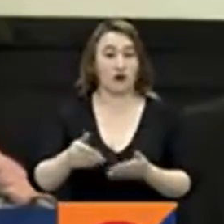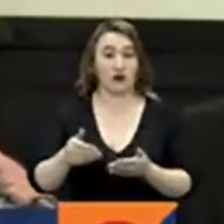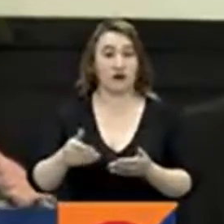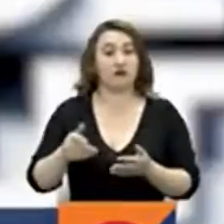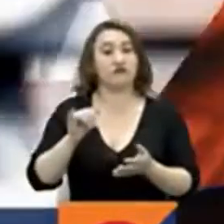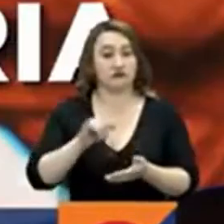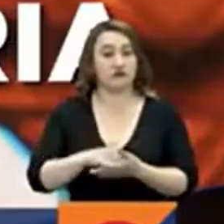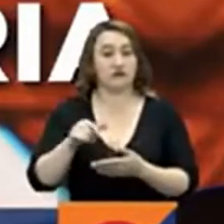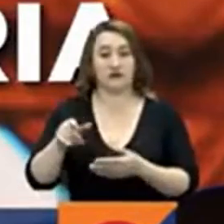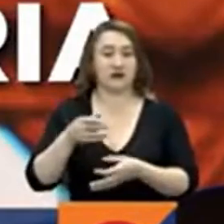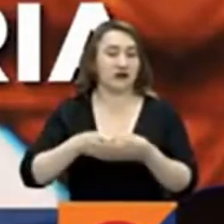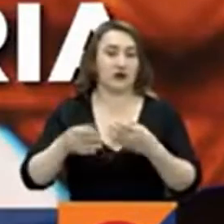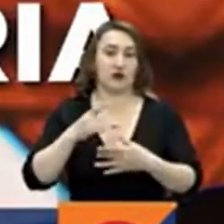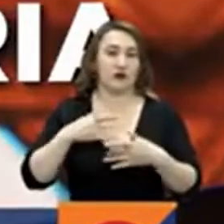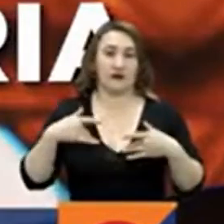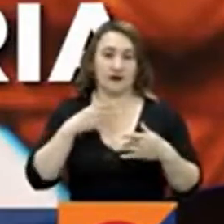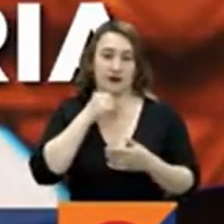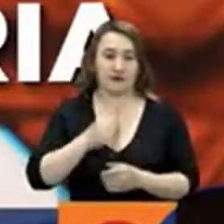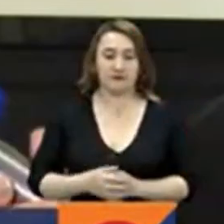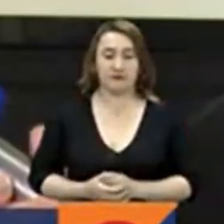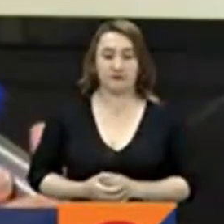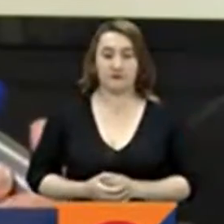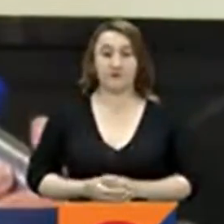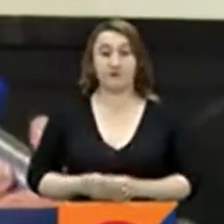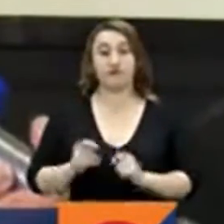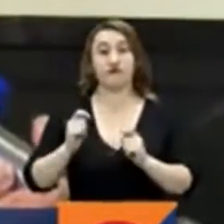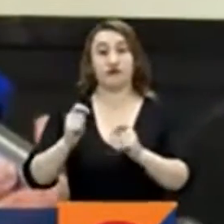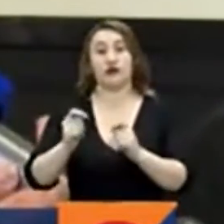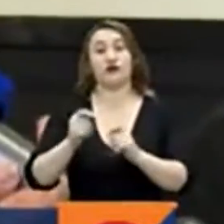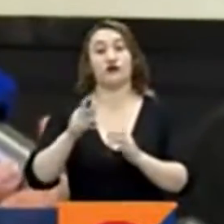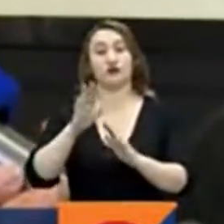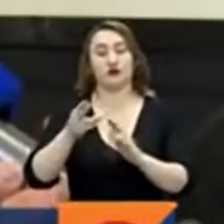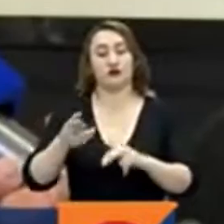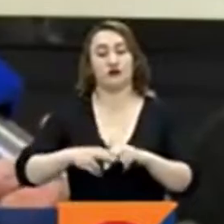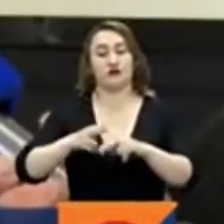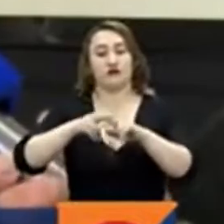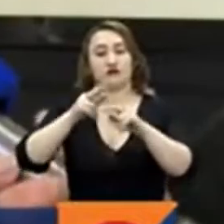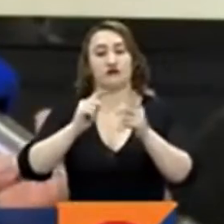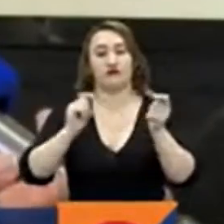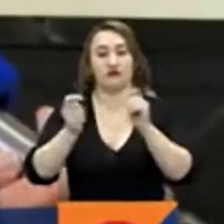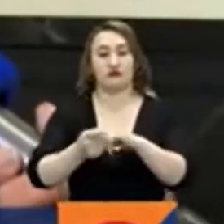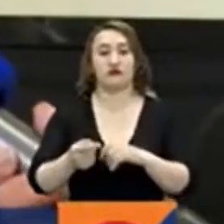bienes no saludables. Radicación de la reforma tributaria. Estamos trabajando para que